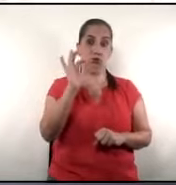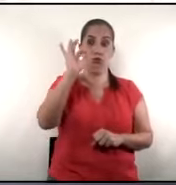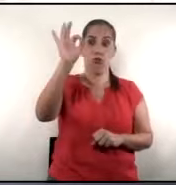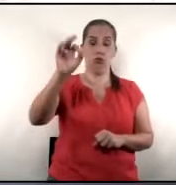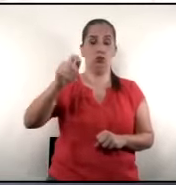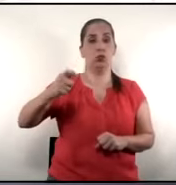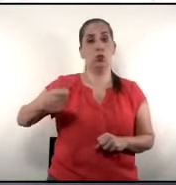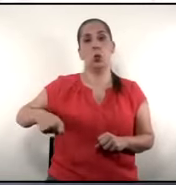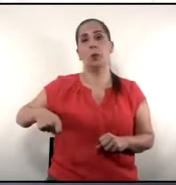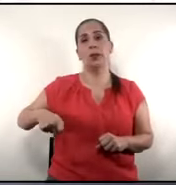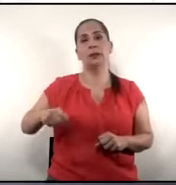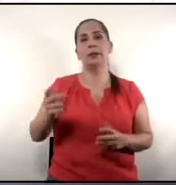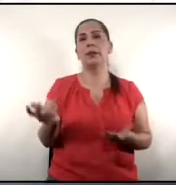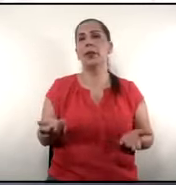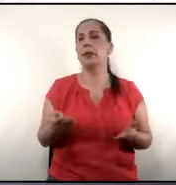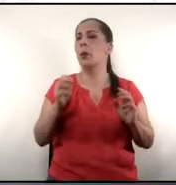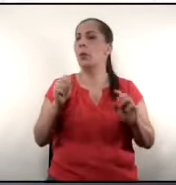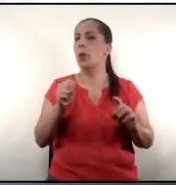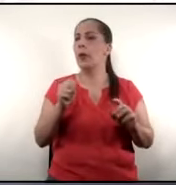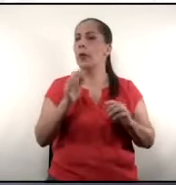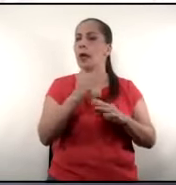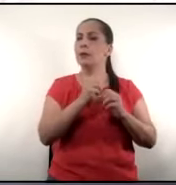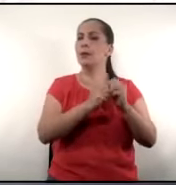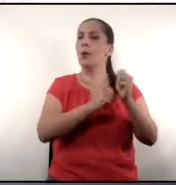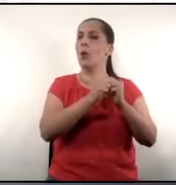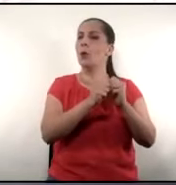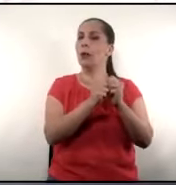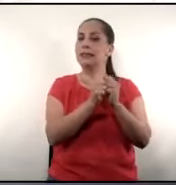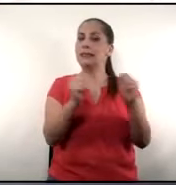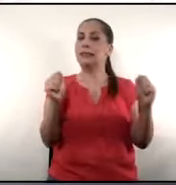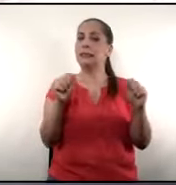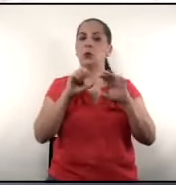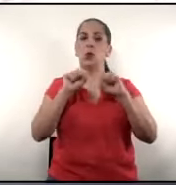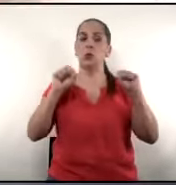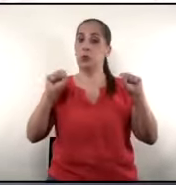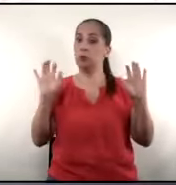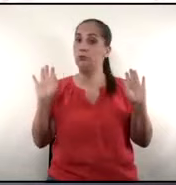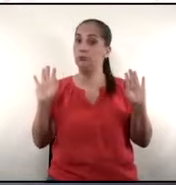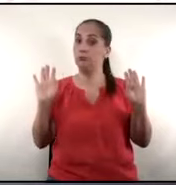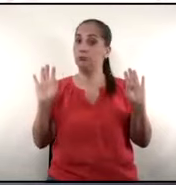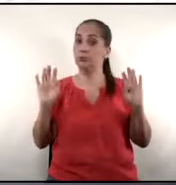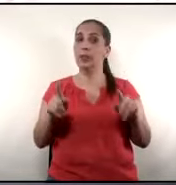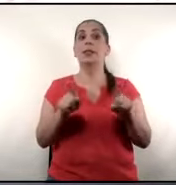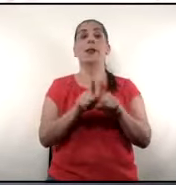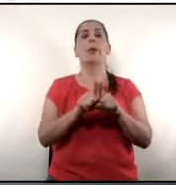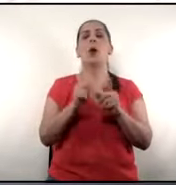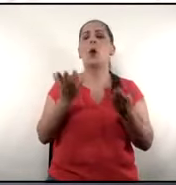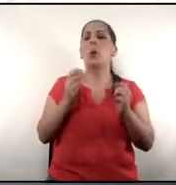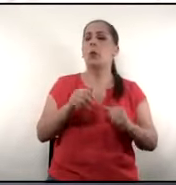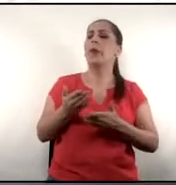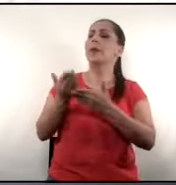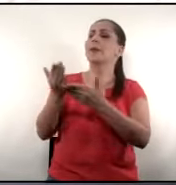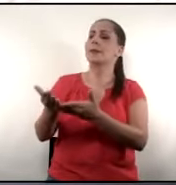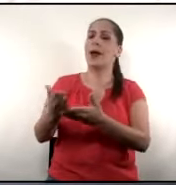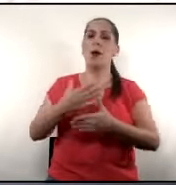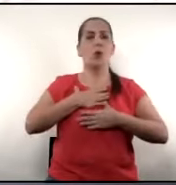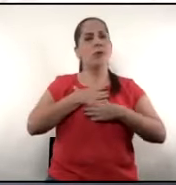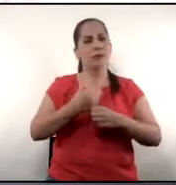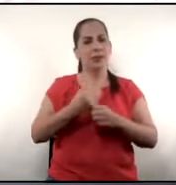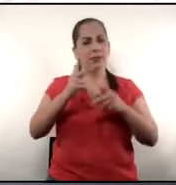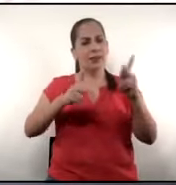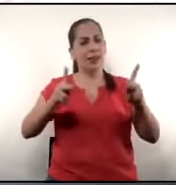que se puede hacer obra sin corrupción? ¿Y cómo regresarle además la confianza a la gente que